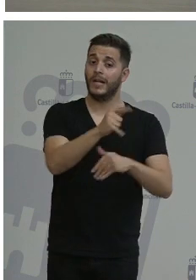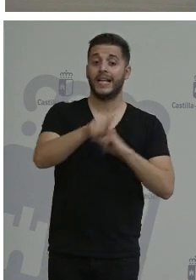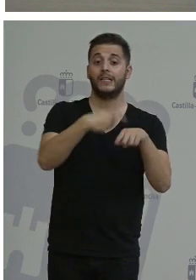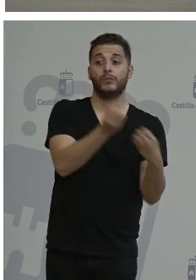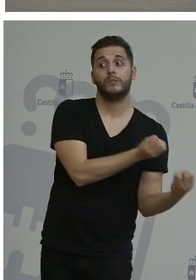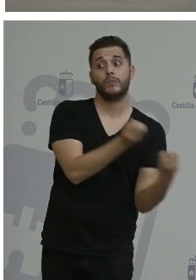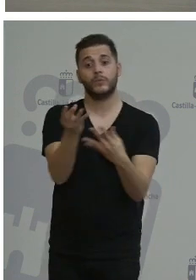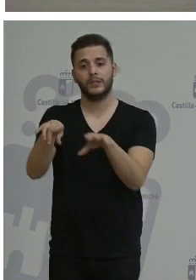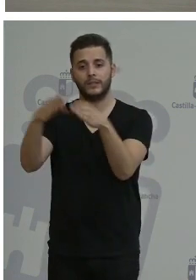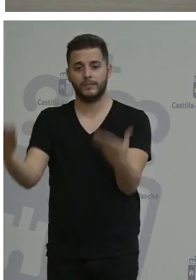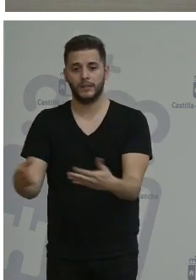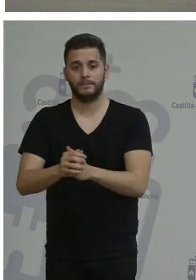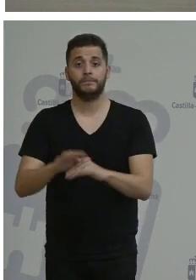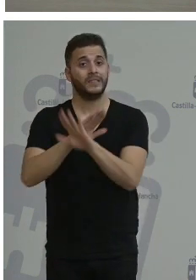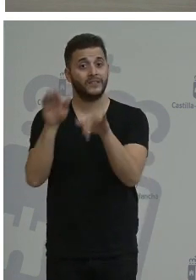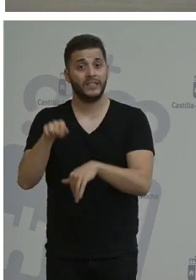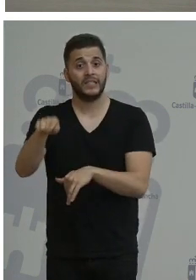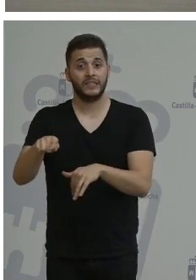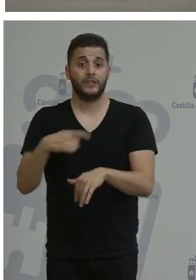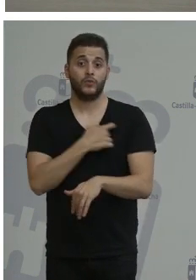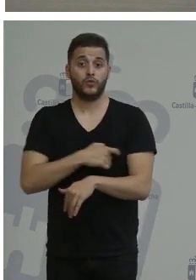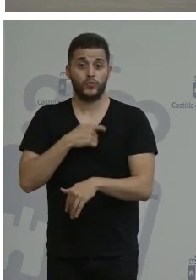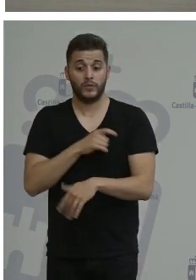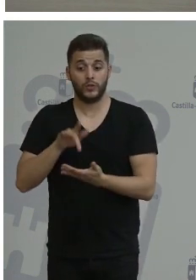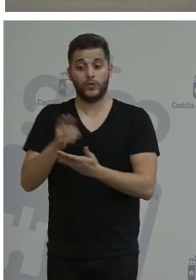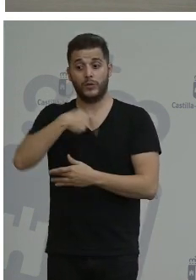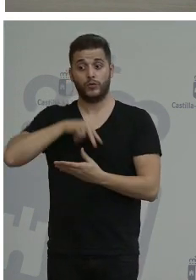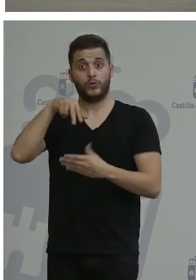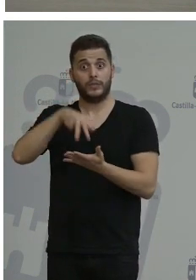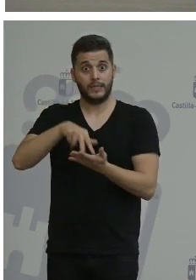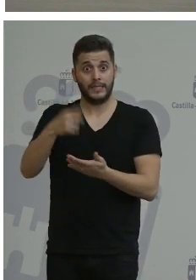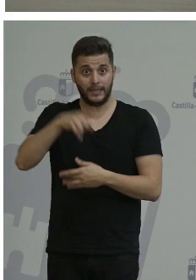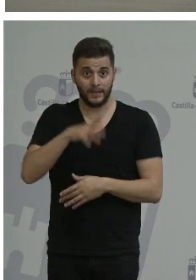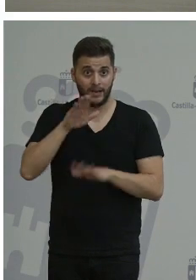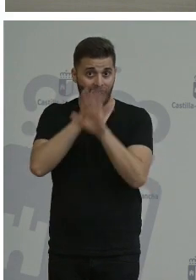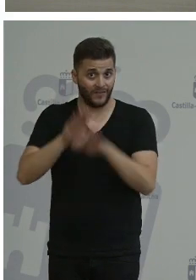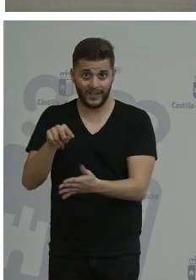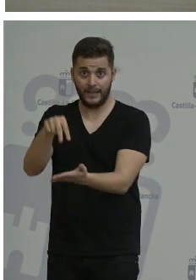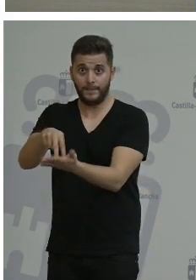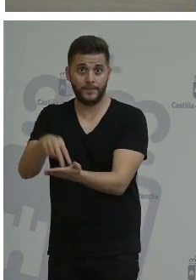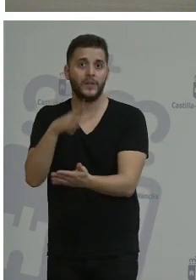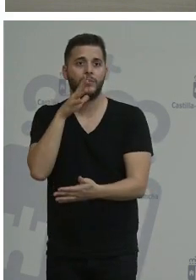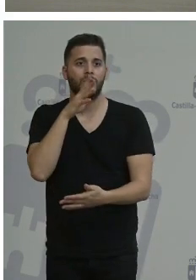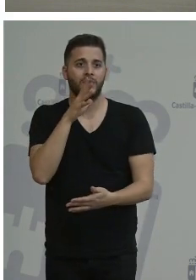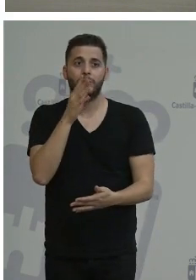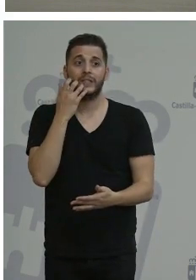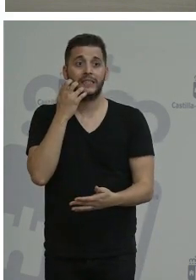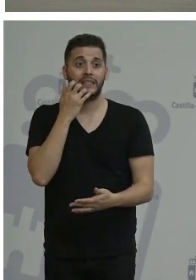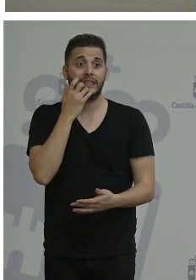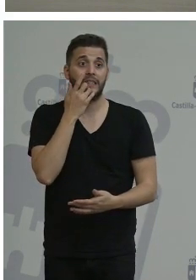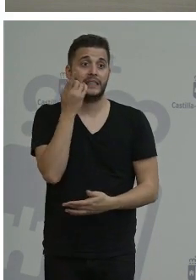en estas comisiones multilaterales también estaríamos quien, finalmente, va a las mesas, porque, si no, no nos serviría absolutamente